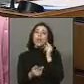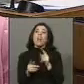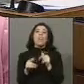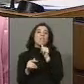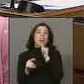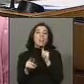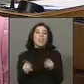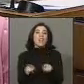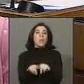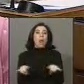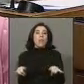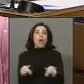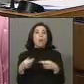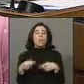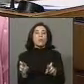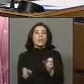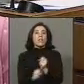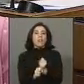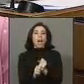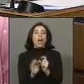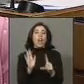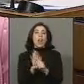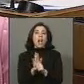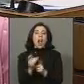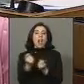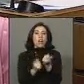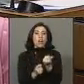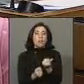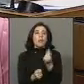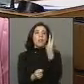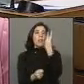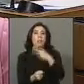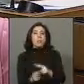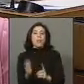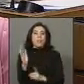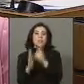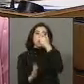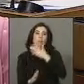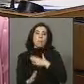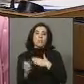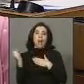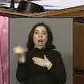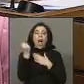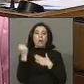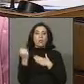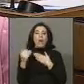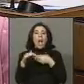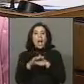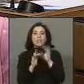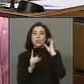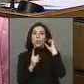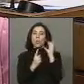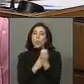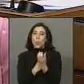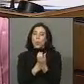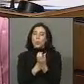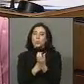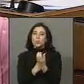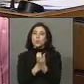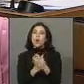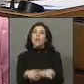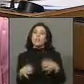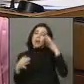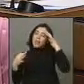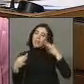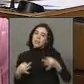de trabajo, legales, económicas, patrimoniales, de desarrollo personal y autonomía, de acceso a la cultura, a las instancias de